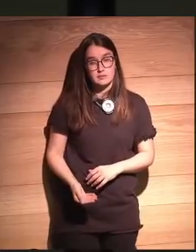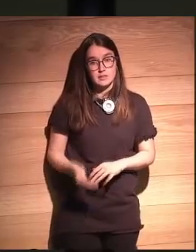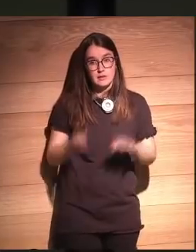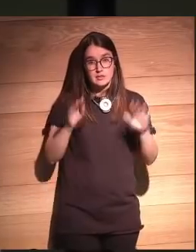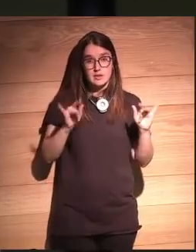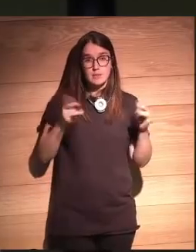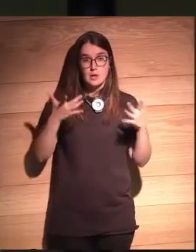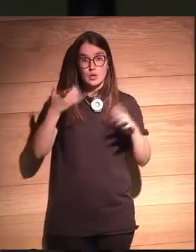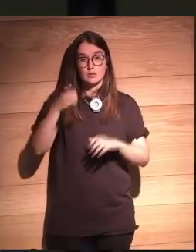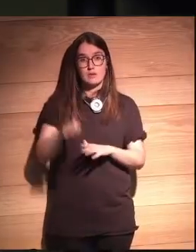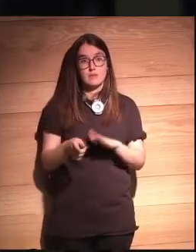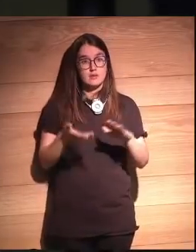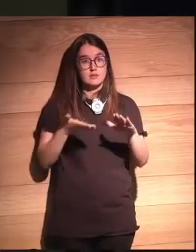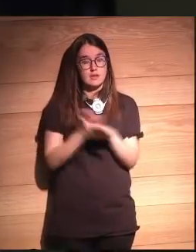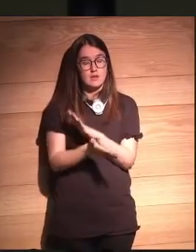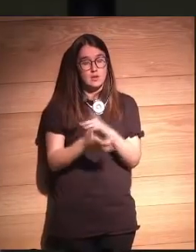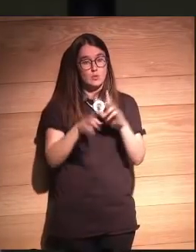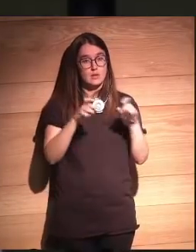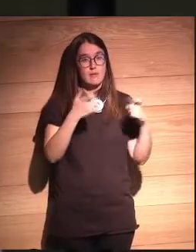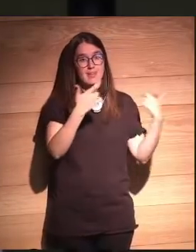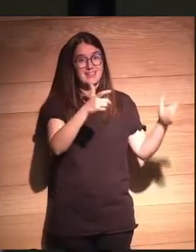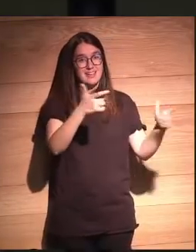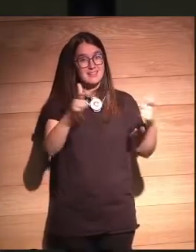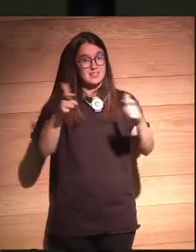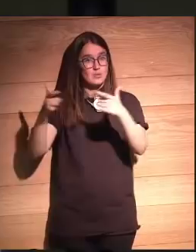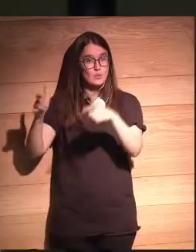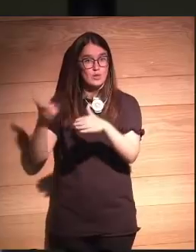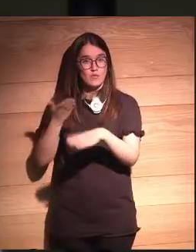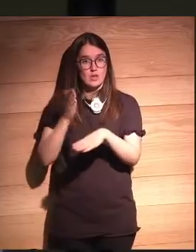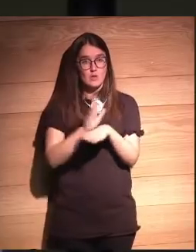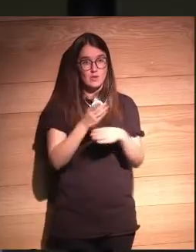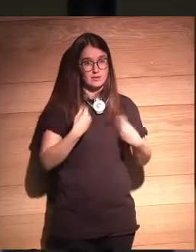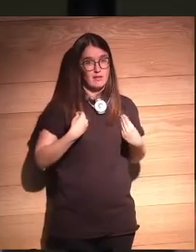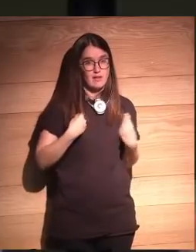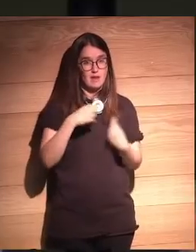pero también es un tema de la distribución de la oferta de la vivienda.